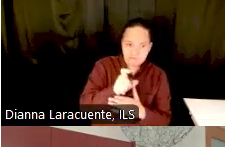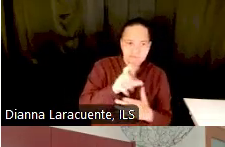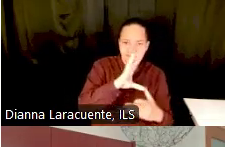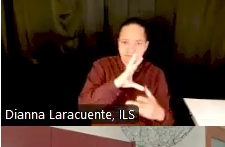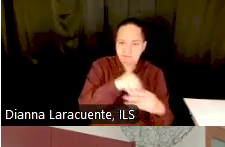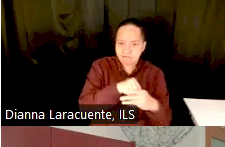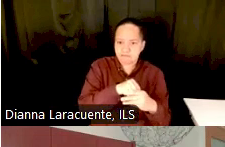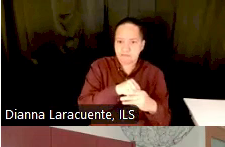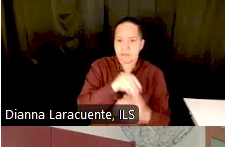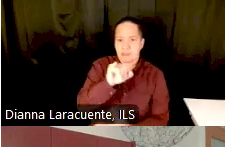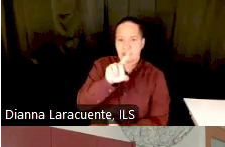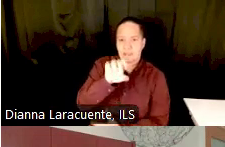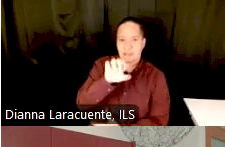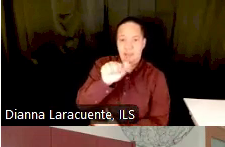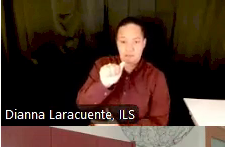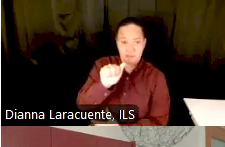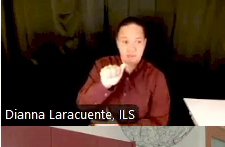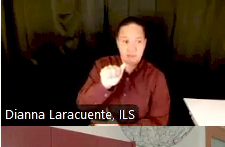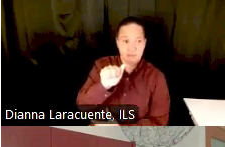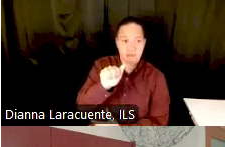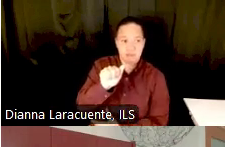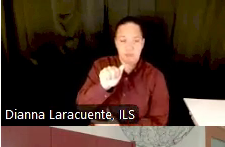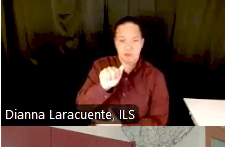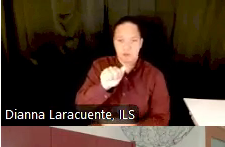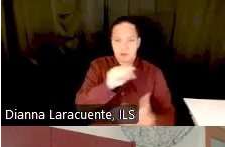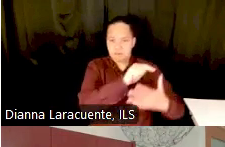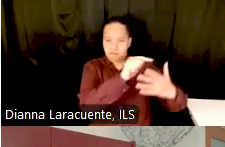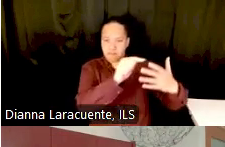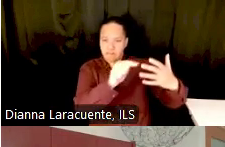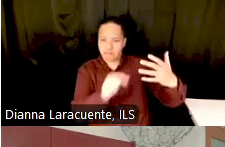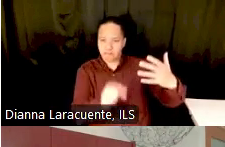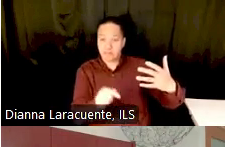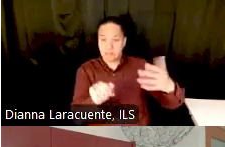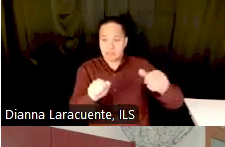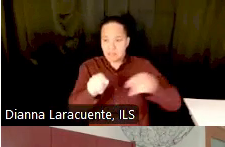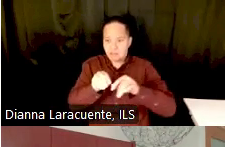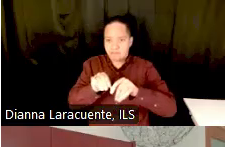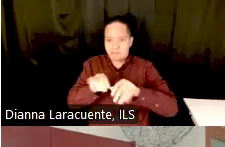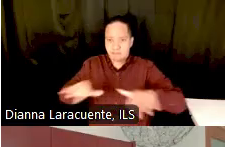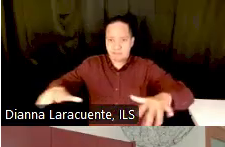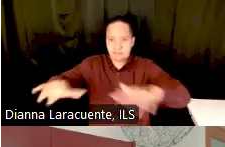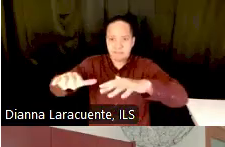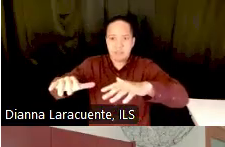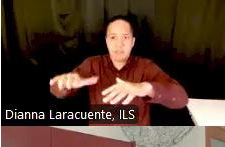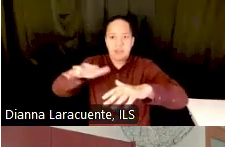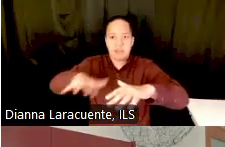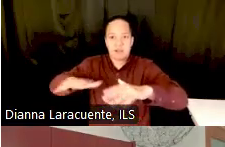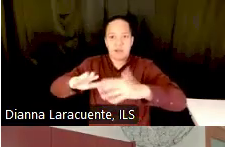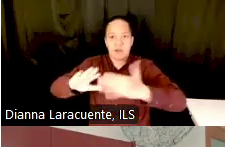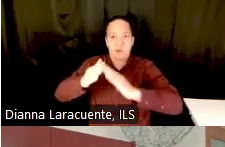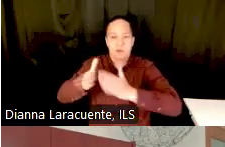el IDEA, pues están, vamos a decir, dispersas en la población general, pero cuando estamos en una